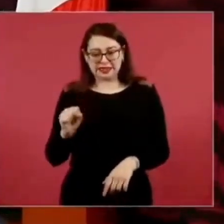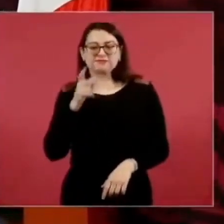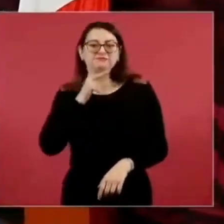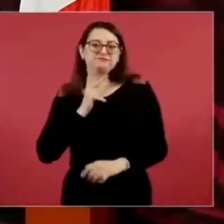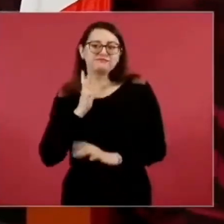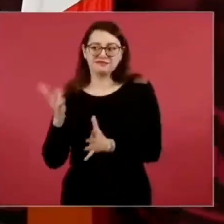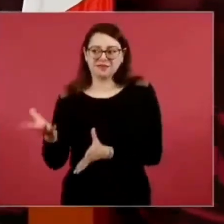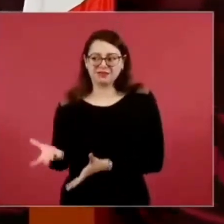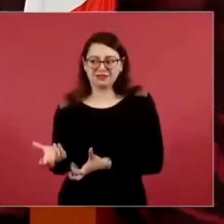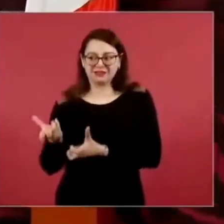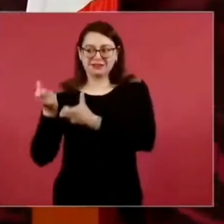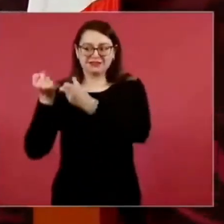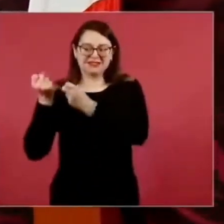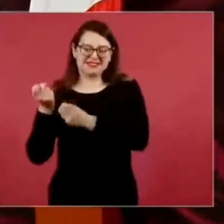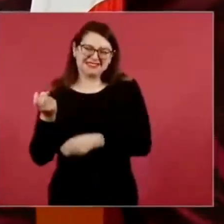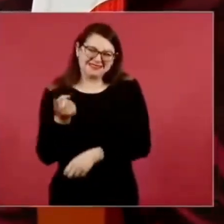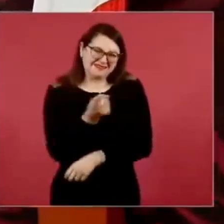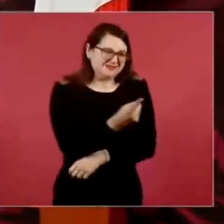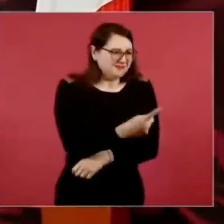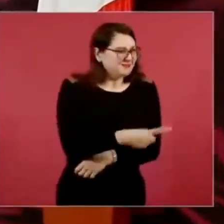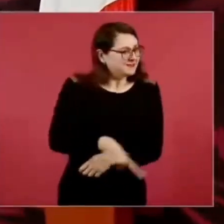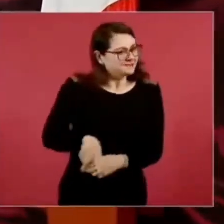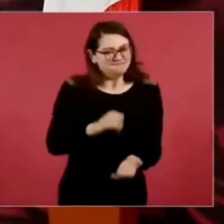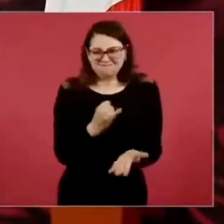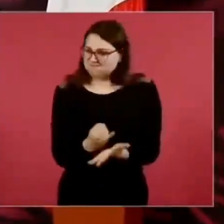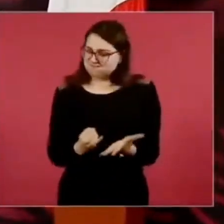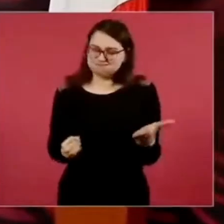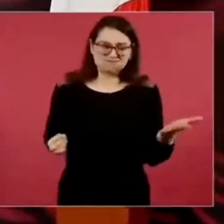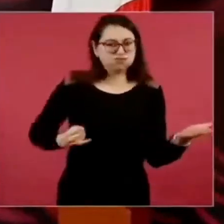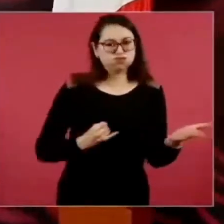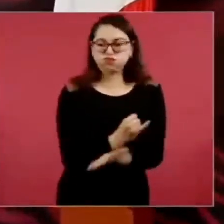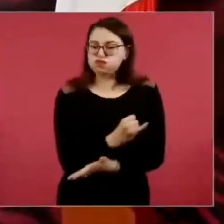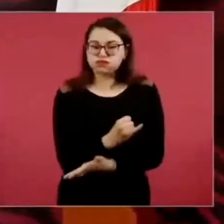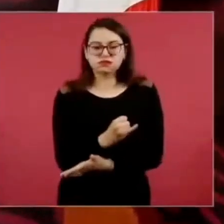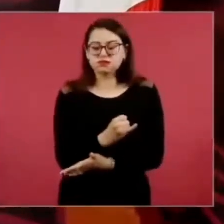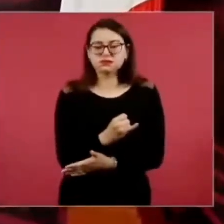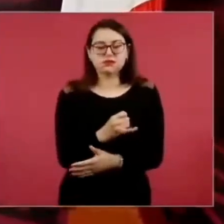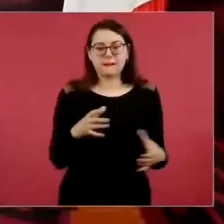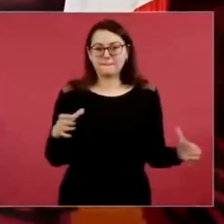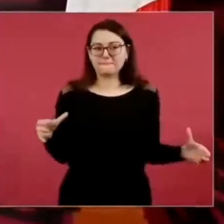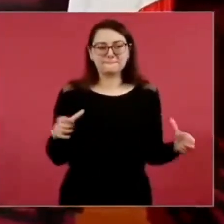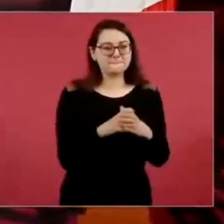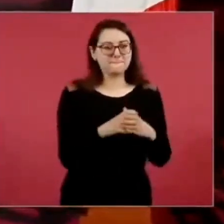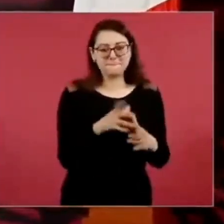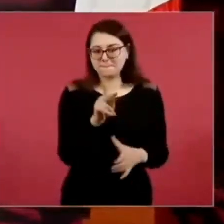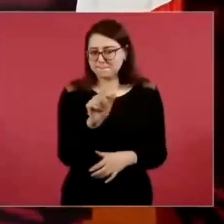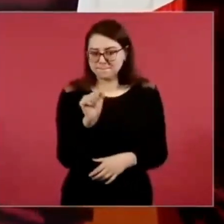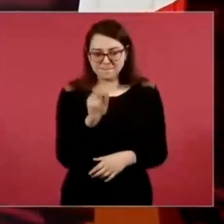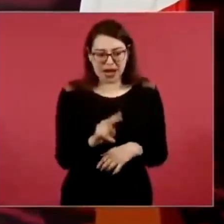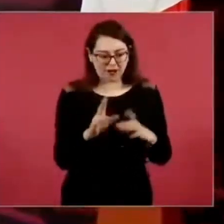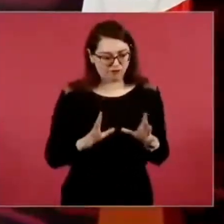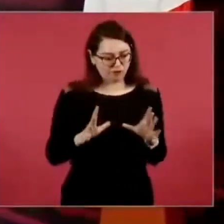Entonces, hay una oposición conservadora muy fuerte,